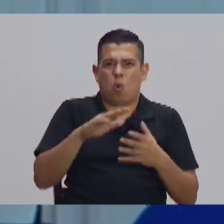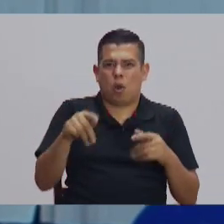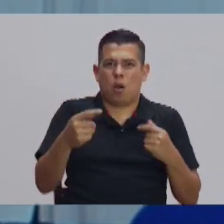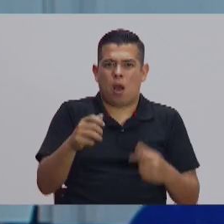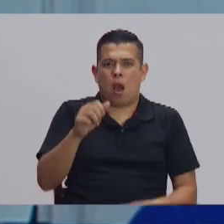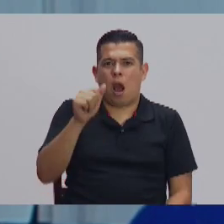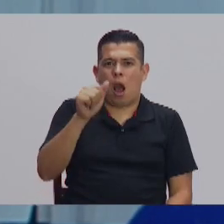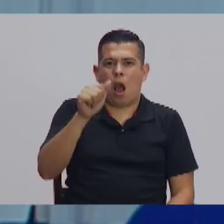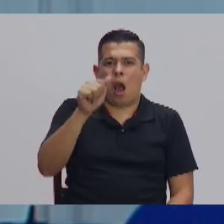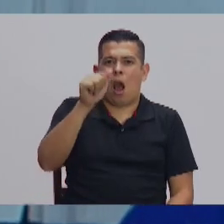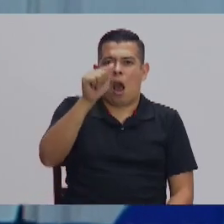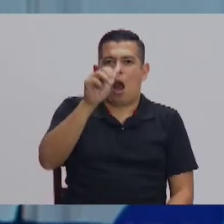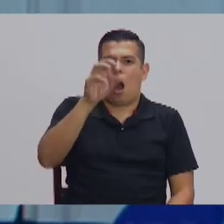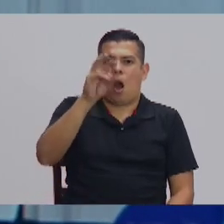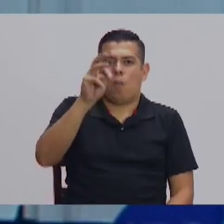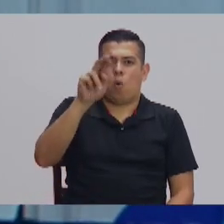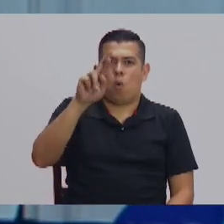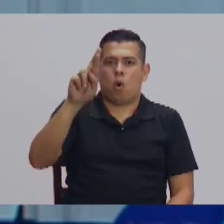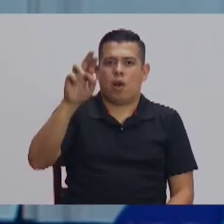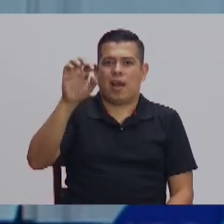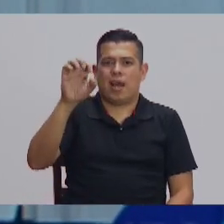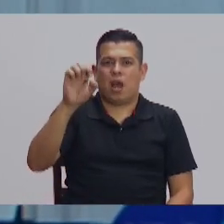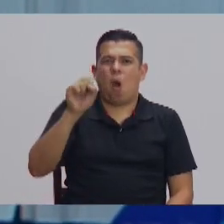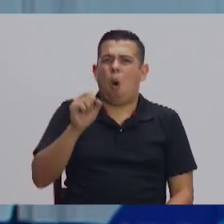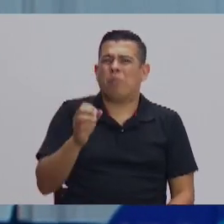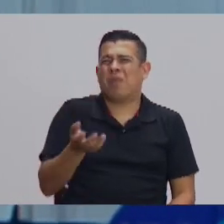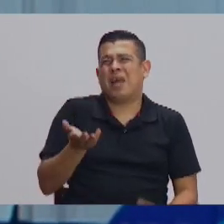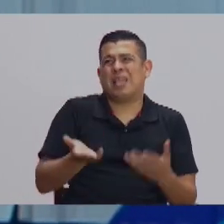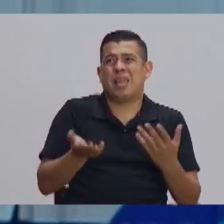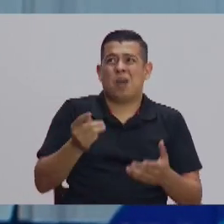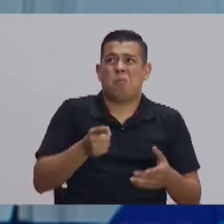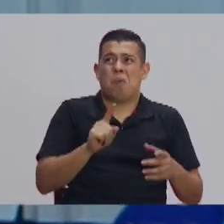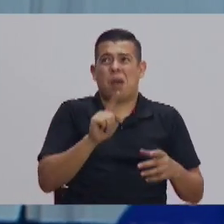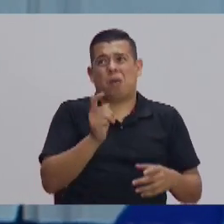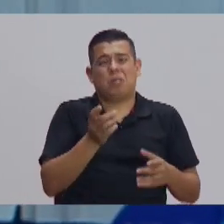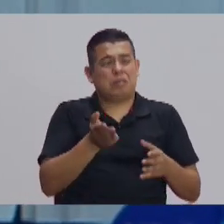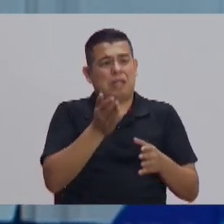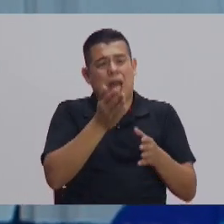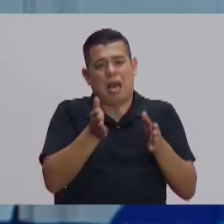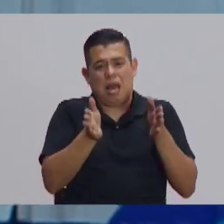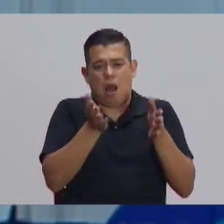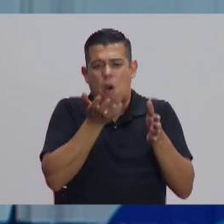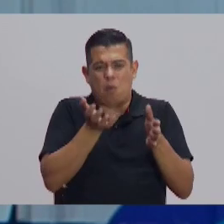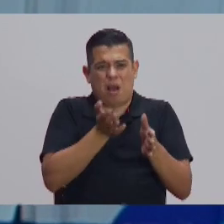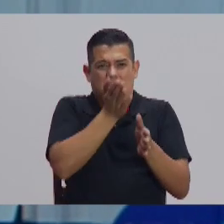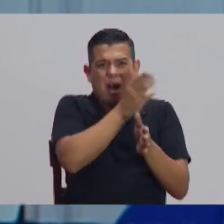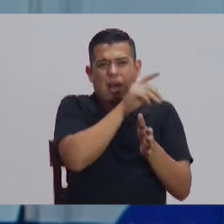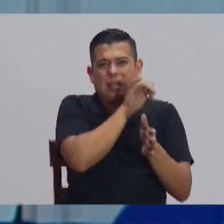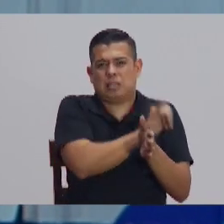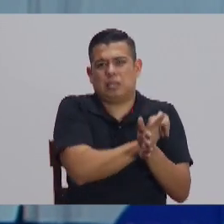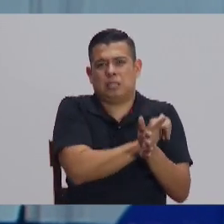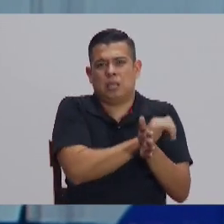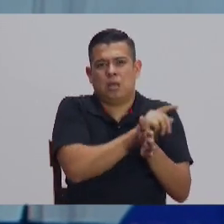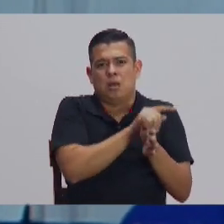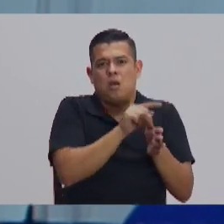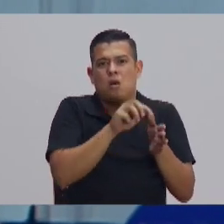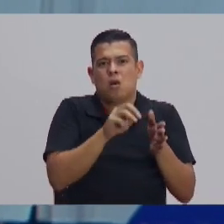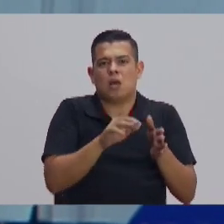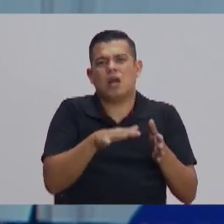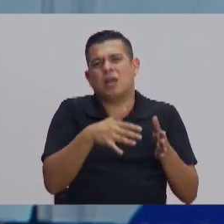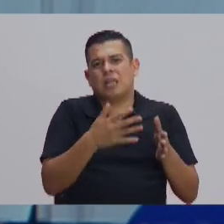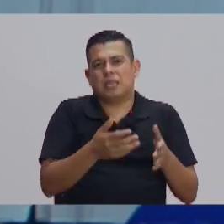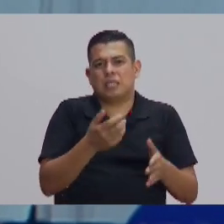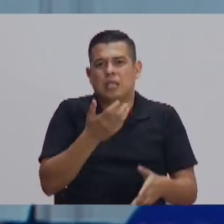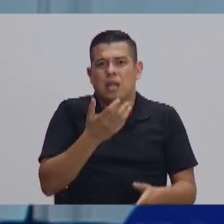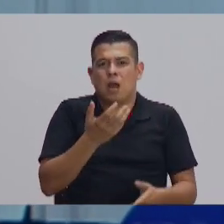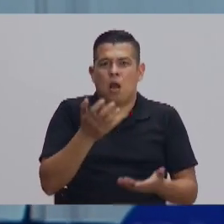destruyan ojalá nos hubiéramos quedado al otro lado del jordán hay señor que diré ya